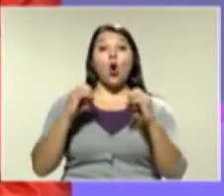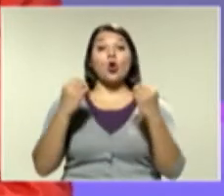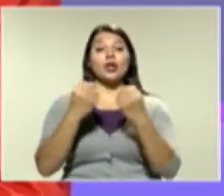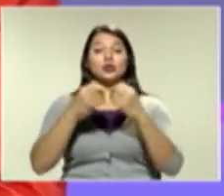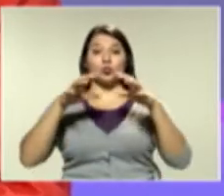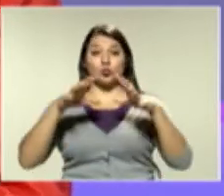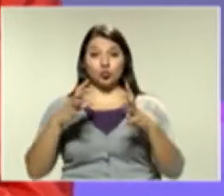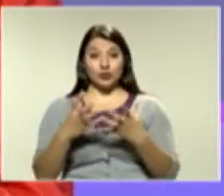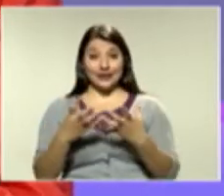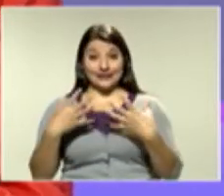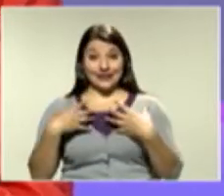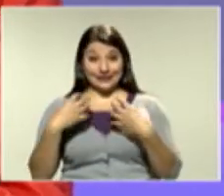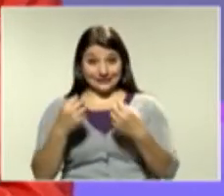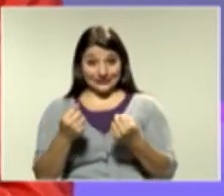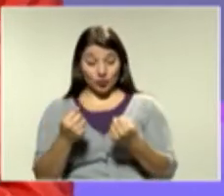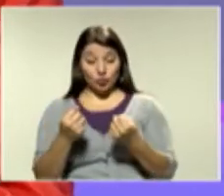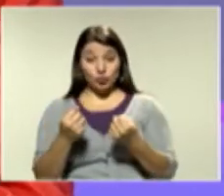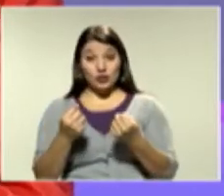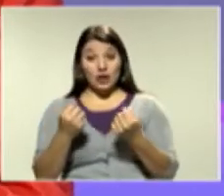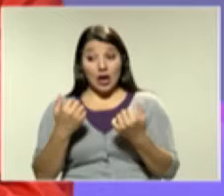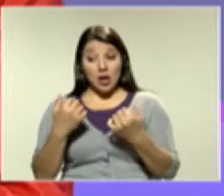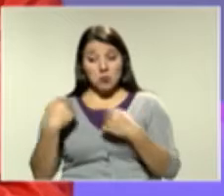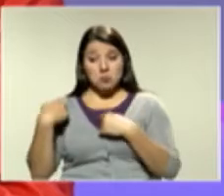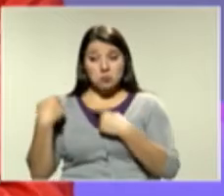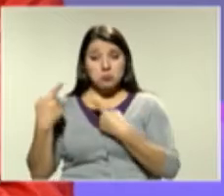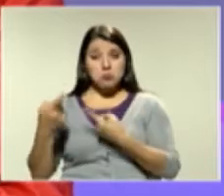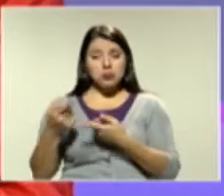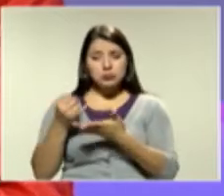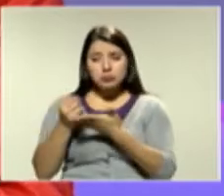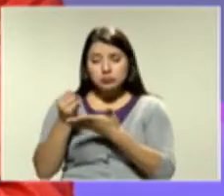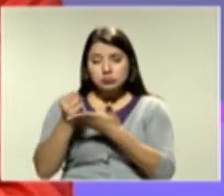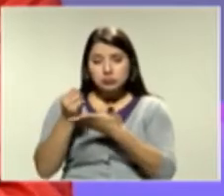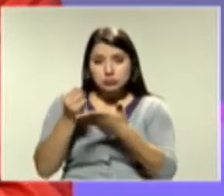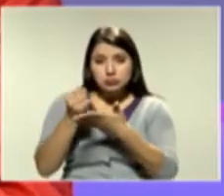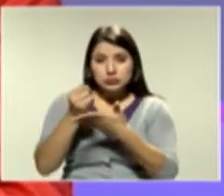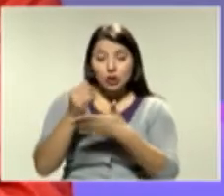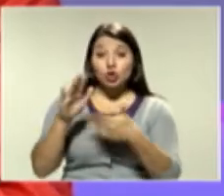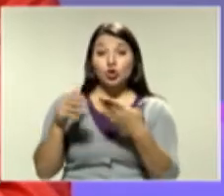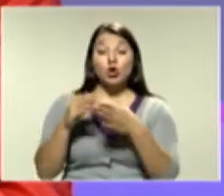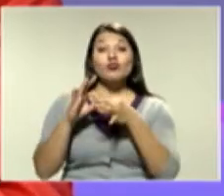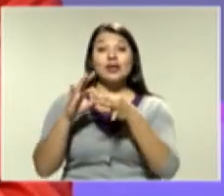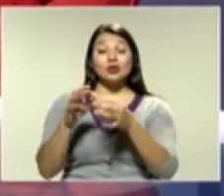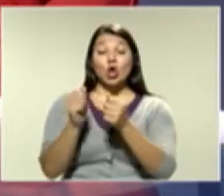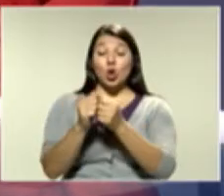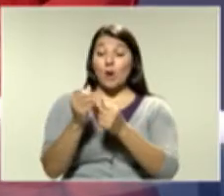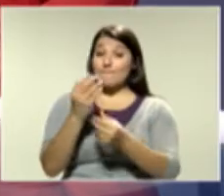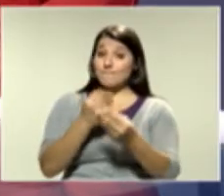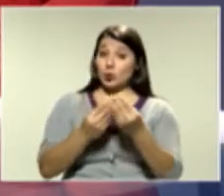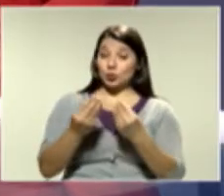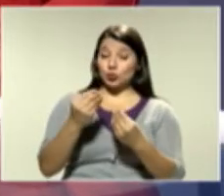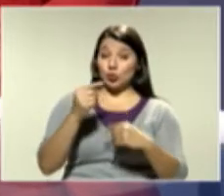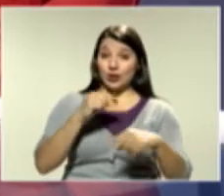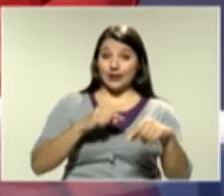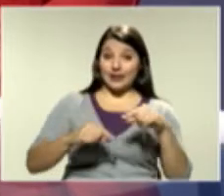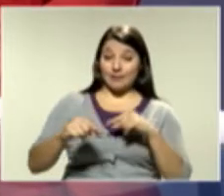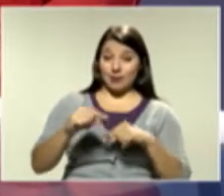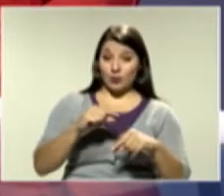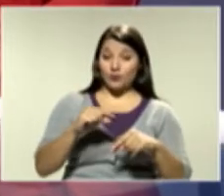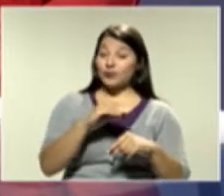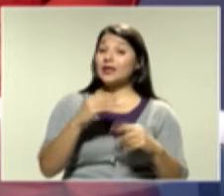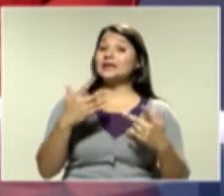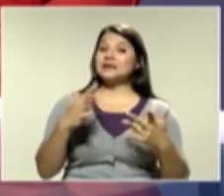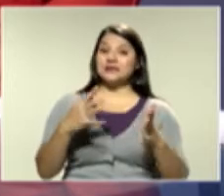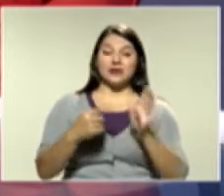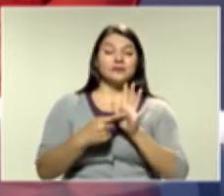debe de estudiar como mandato, ¿verdad?, todo lo que se refiere a este tipo de sustancias, y ha